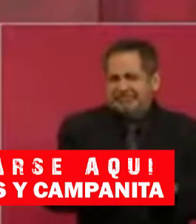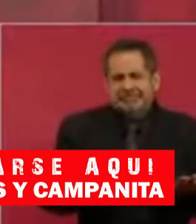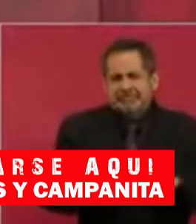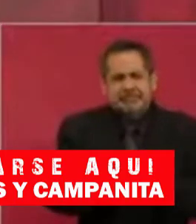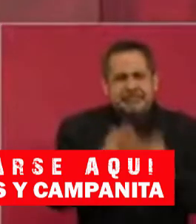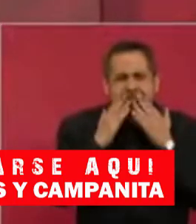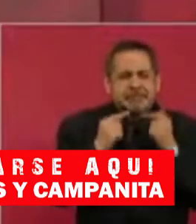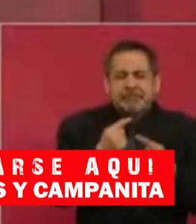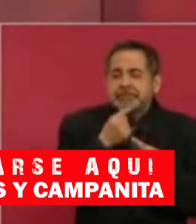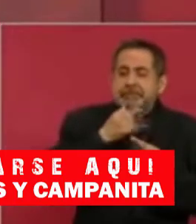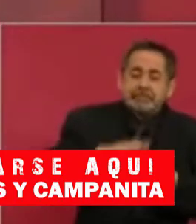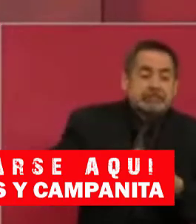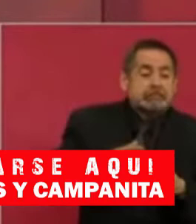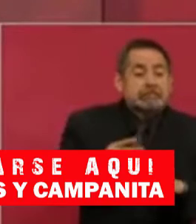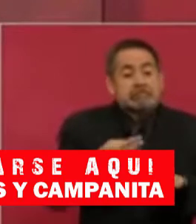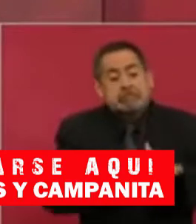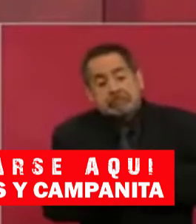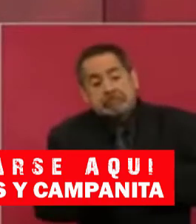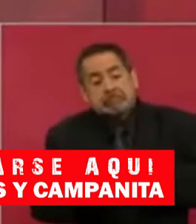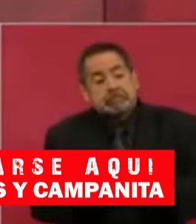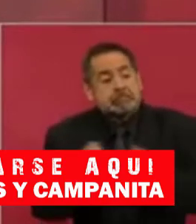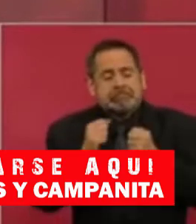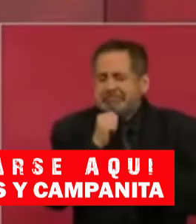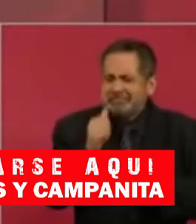ninguna niña.